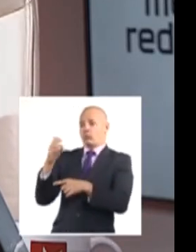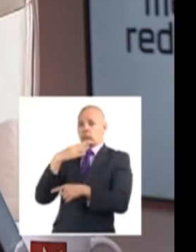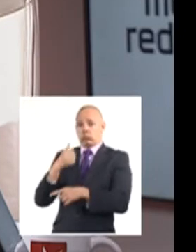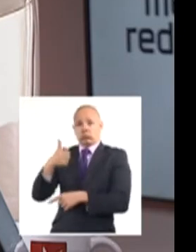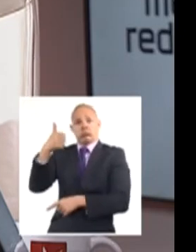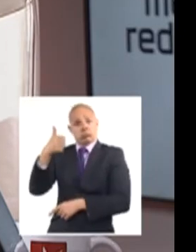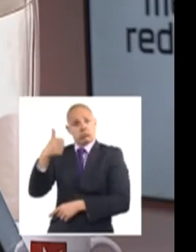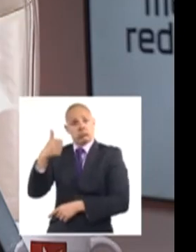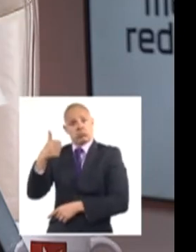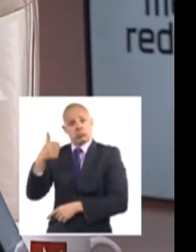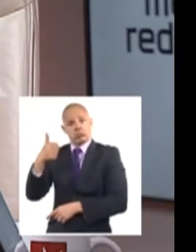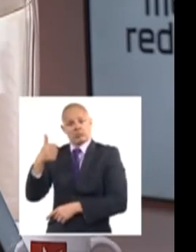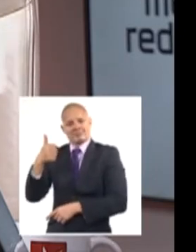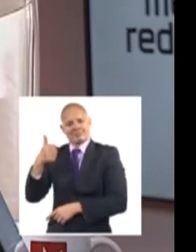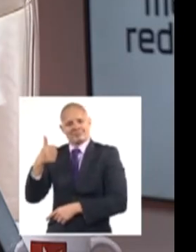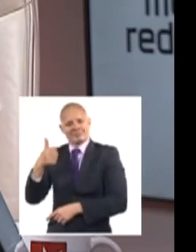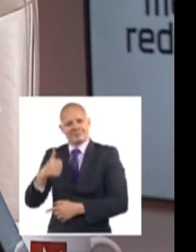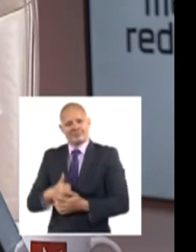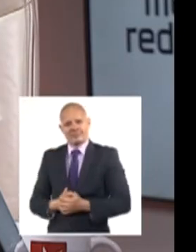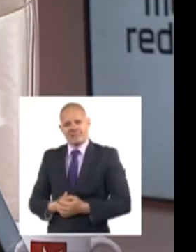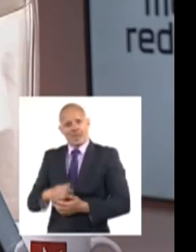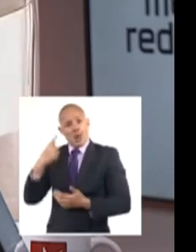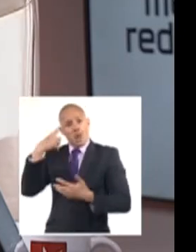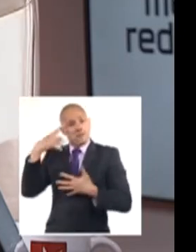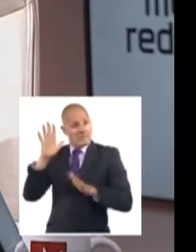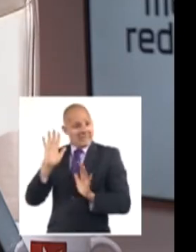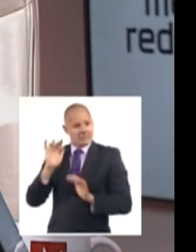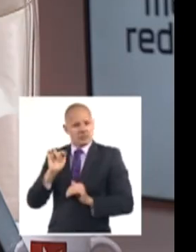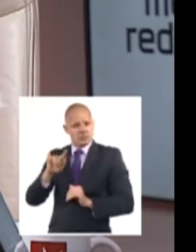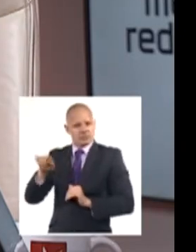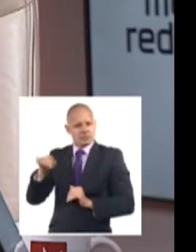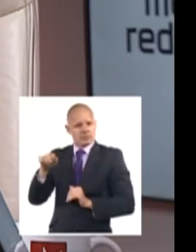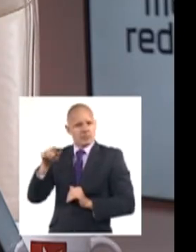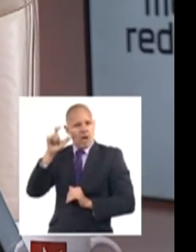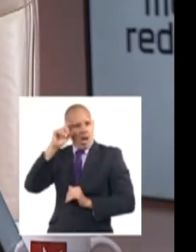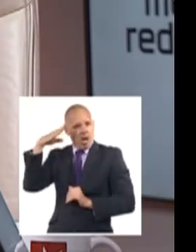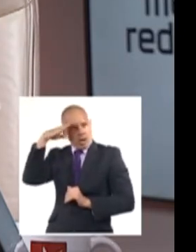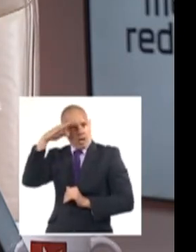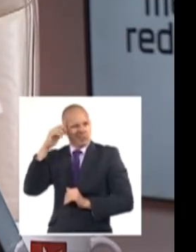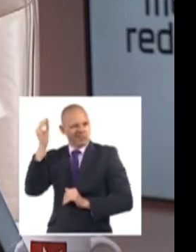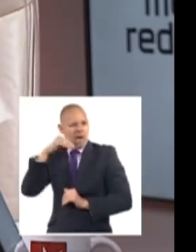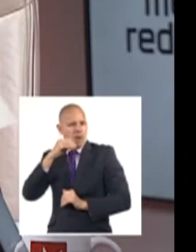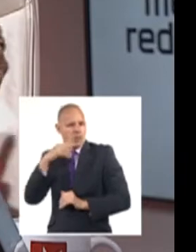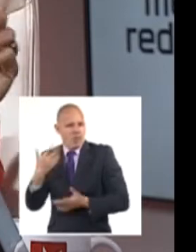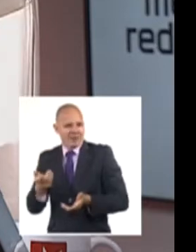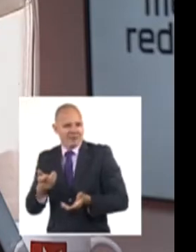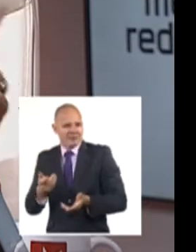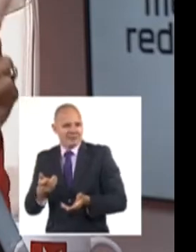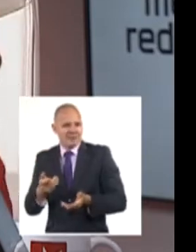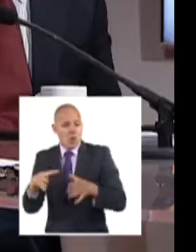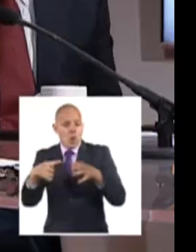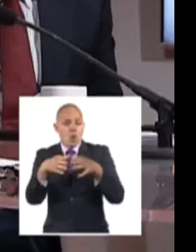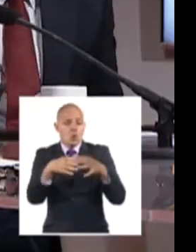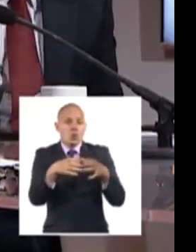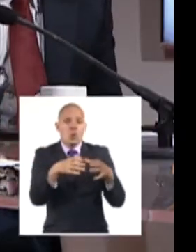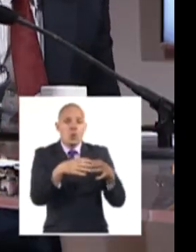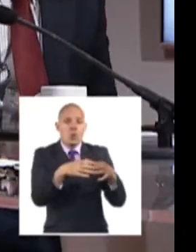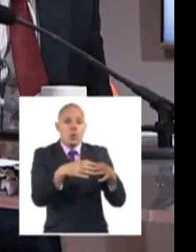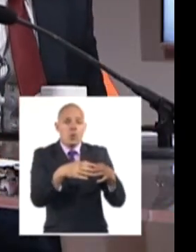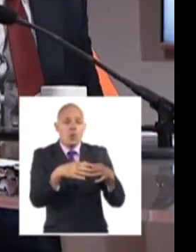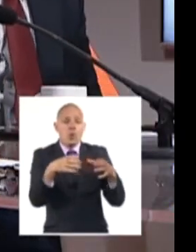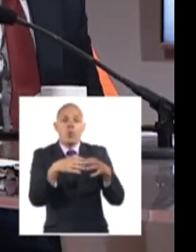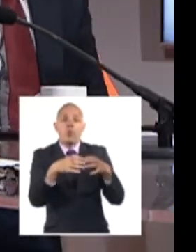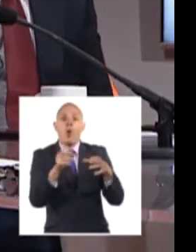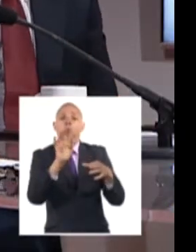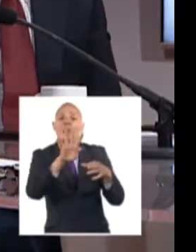extensión básicamente la abstención que hubo acá que yo siento algo así nomás 45 por